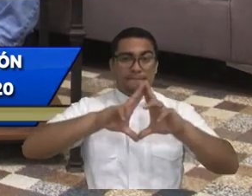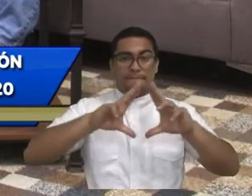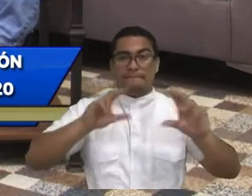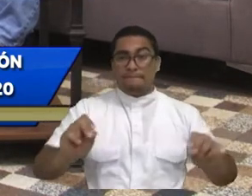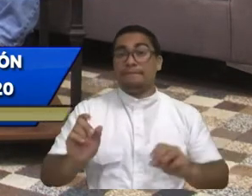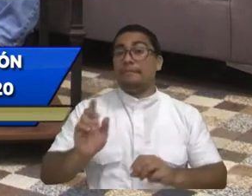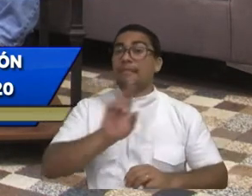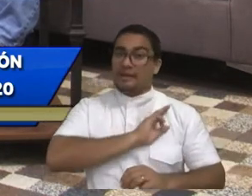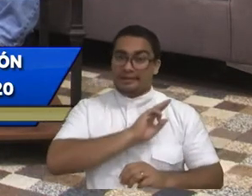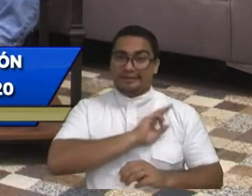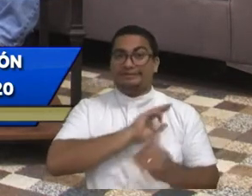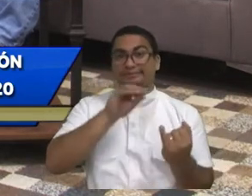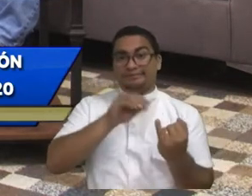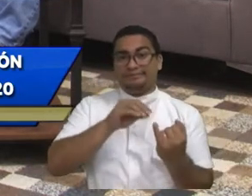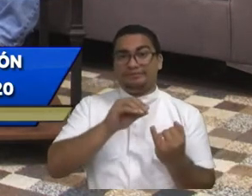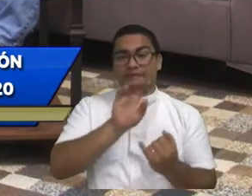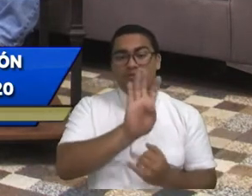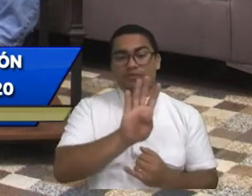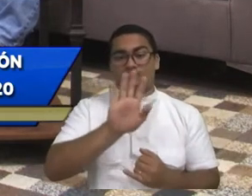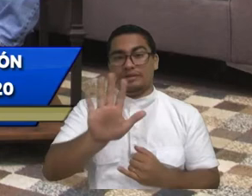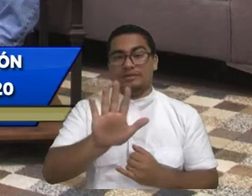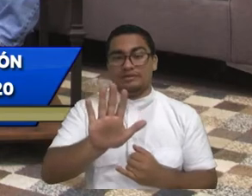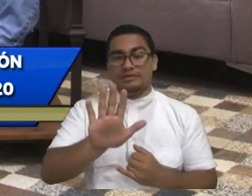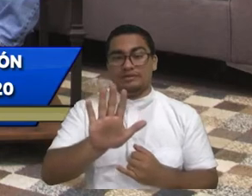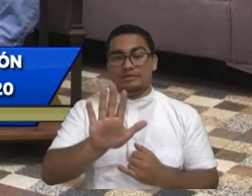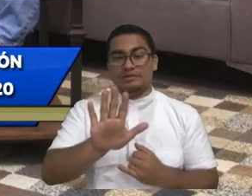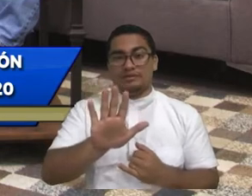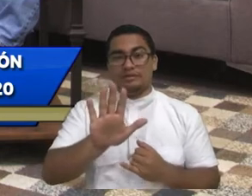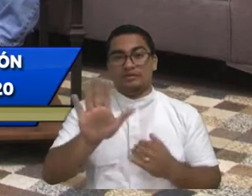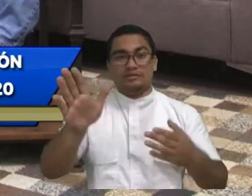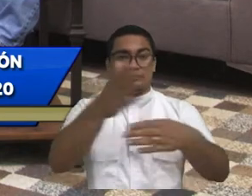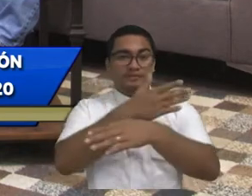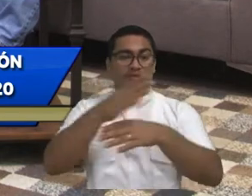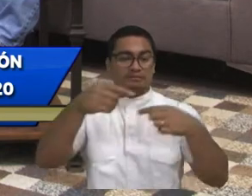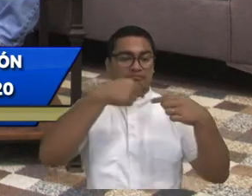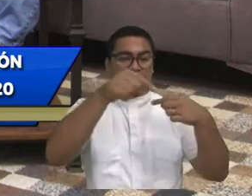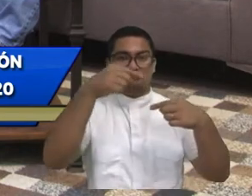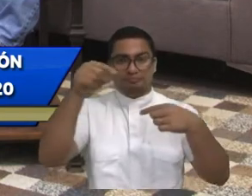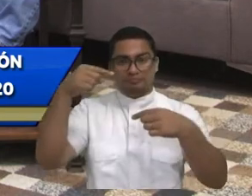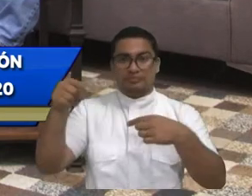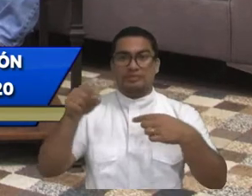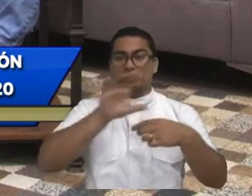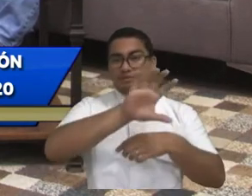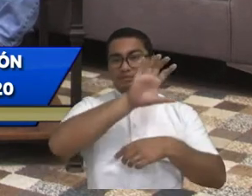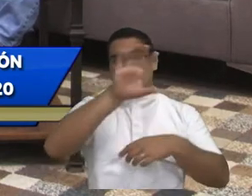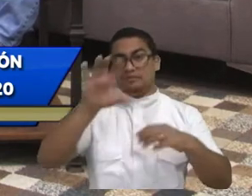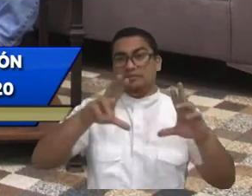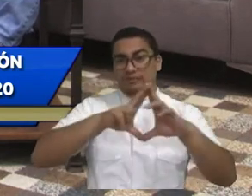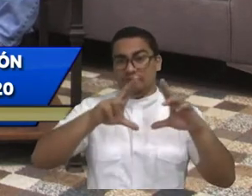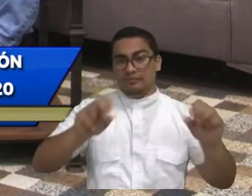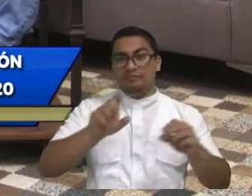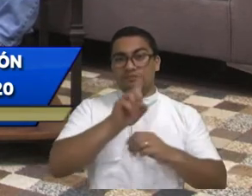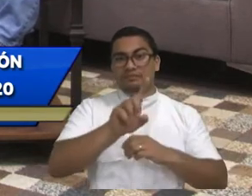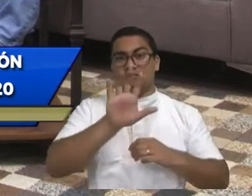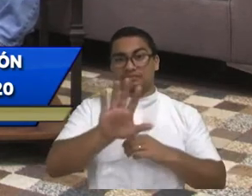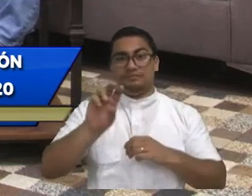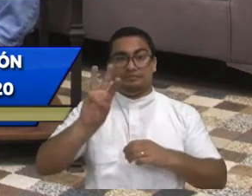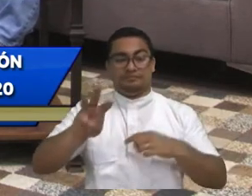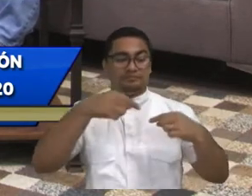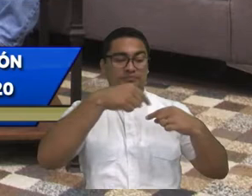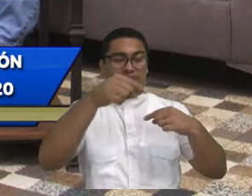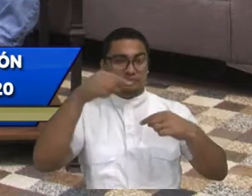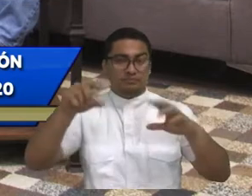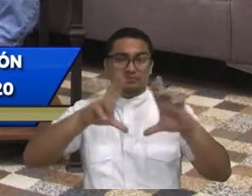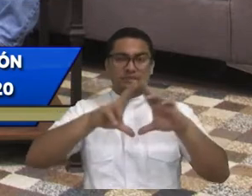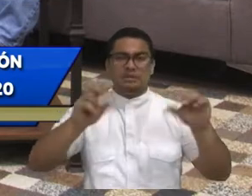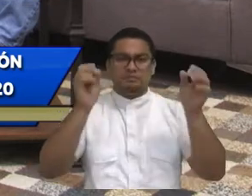físicamente en 45 centros tecnológicos en todos los departamentos pero estamos atendiendo los 153 municipios del país bueno